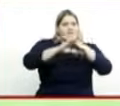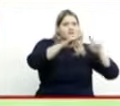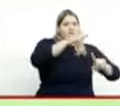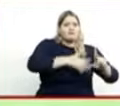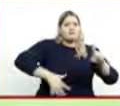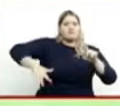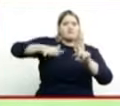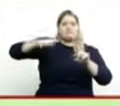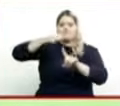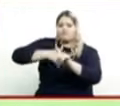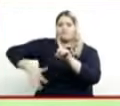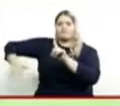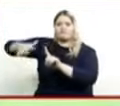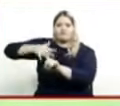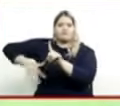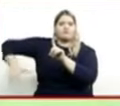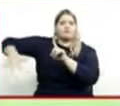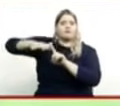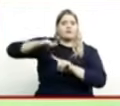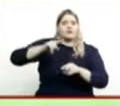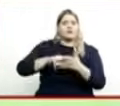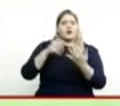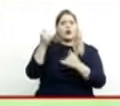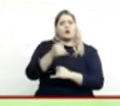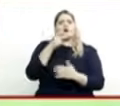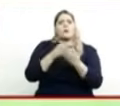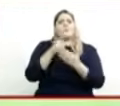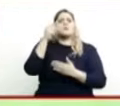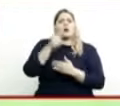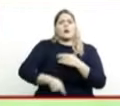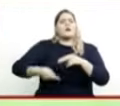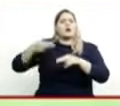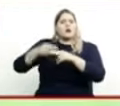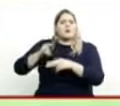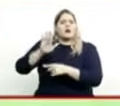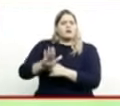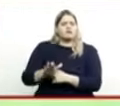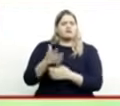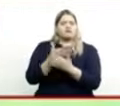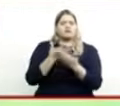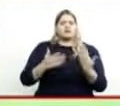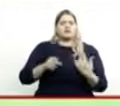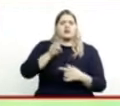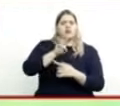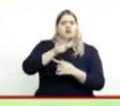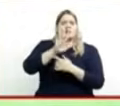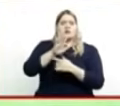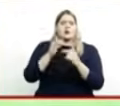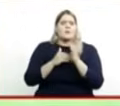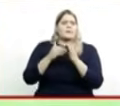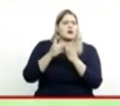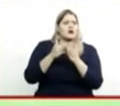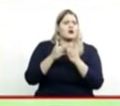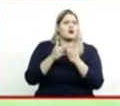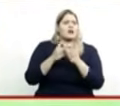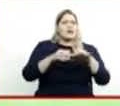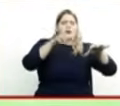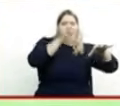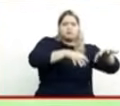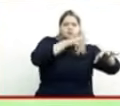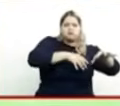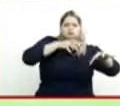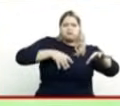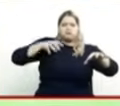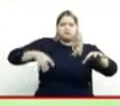Tamayo, con el ICF, Medio Ambiente, restauramos 65.000 hectáreas de bosques.